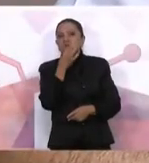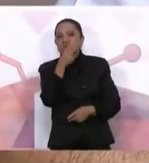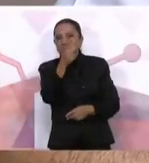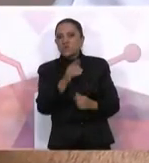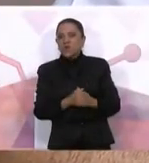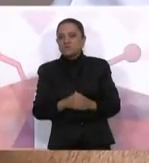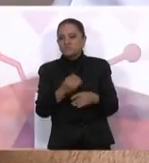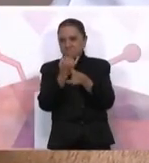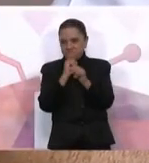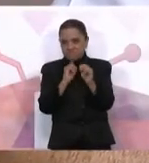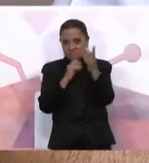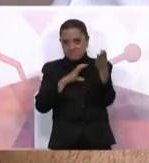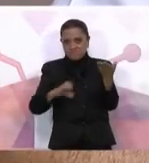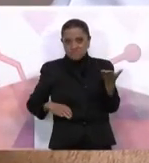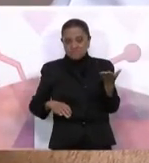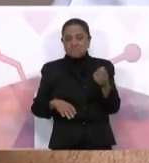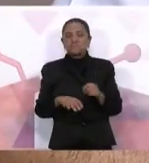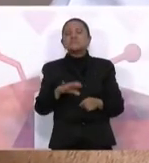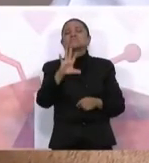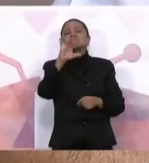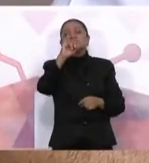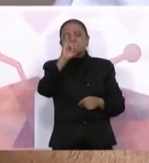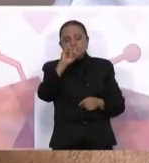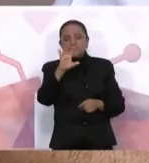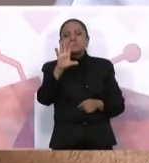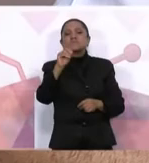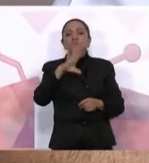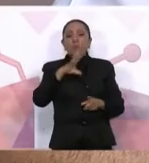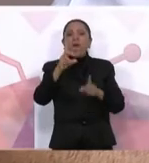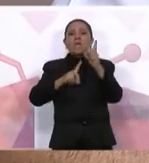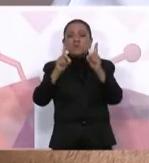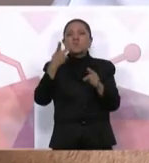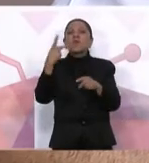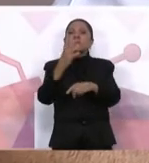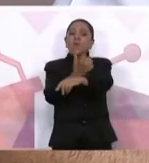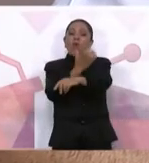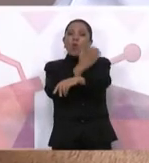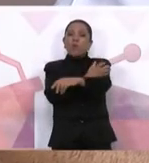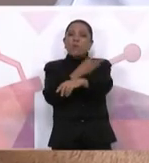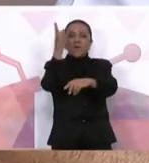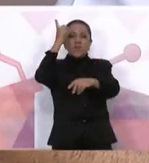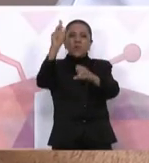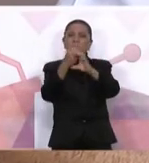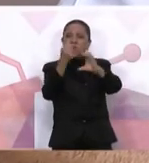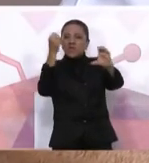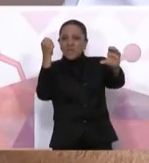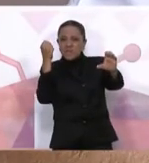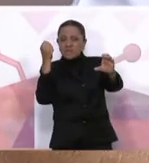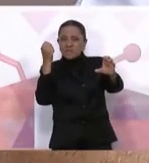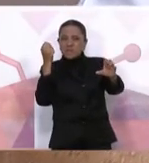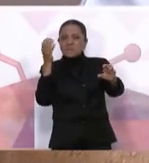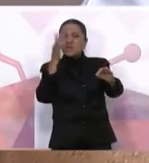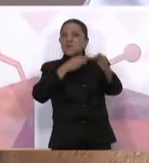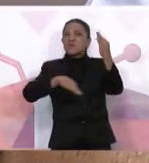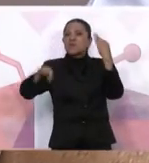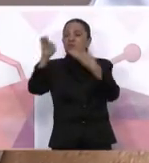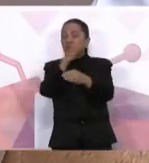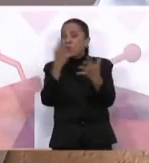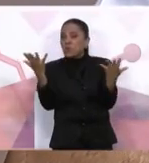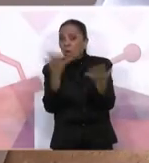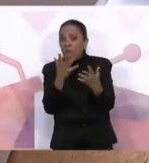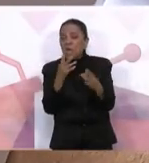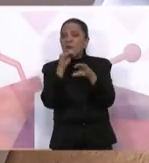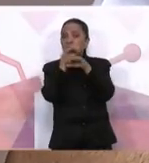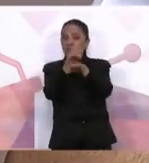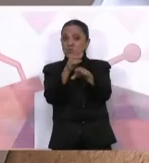sin duda que compañeros transportistas todo lo que realicemos en el transporte tendrá que ser